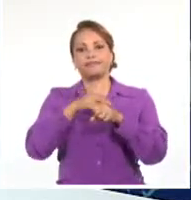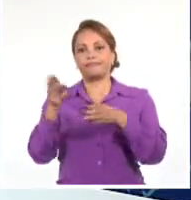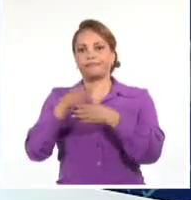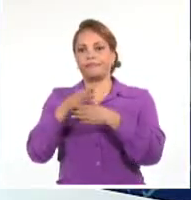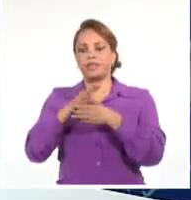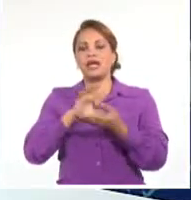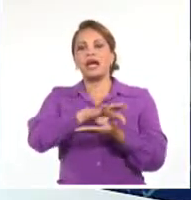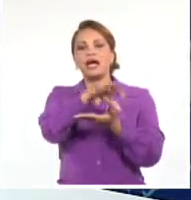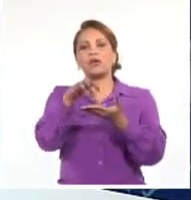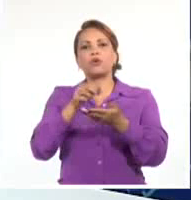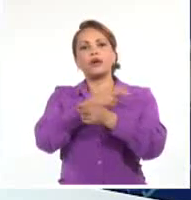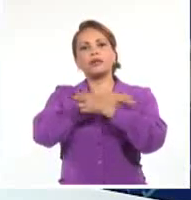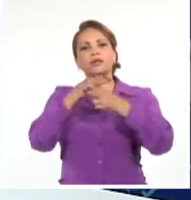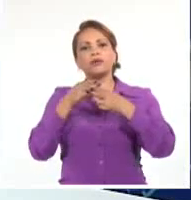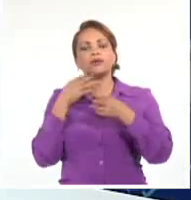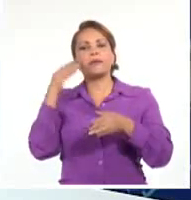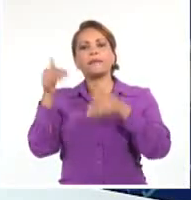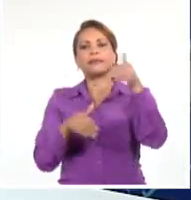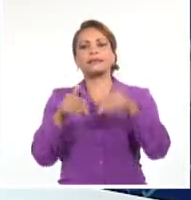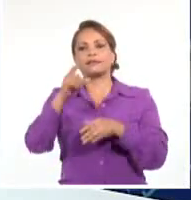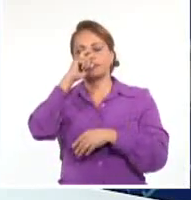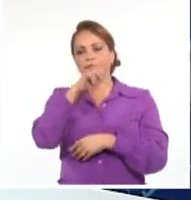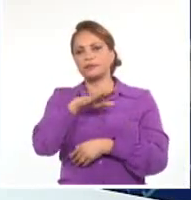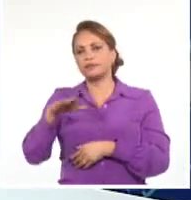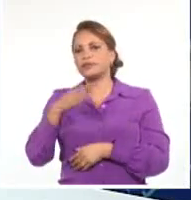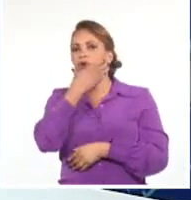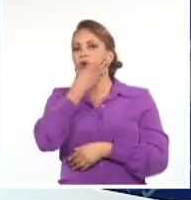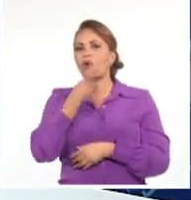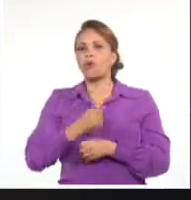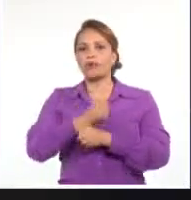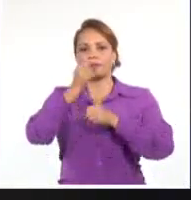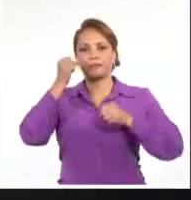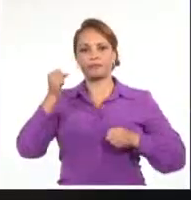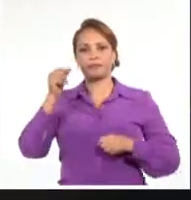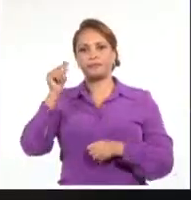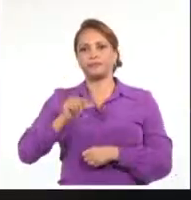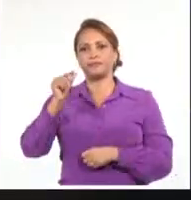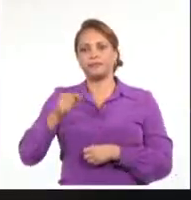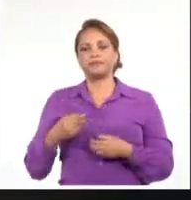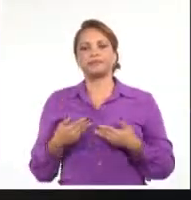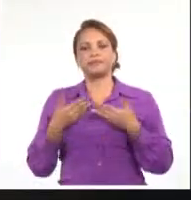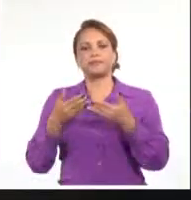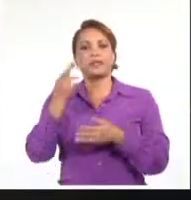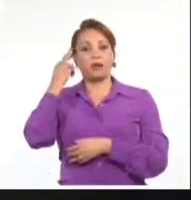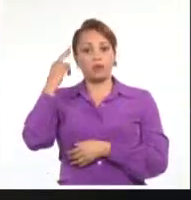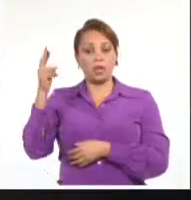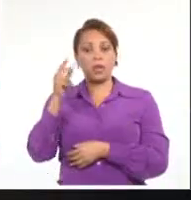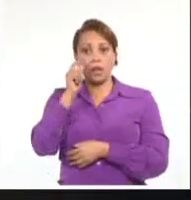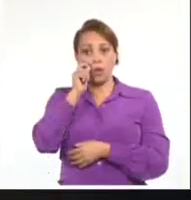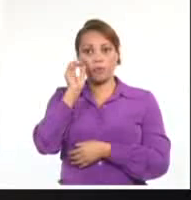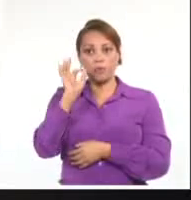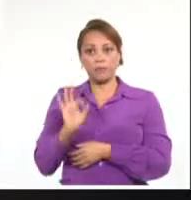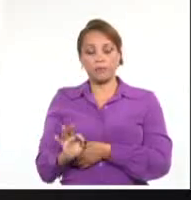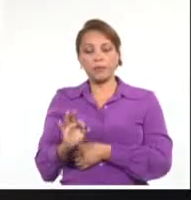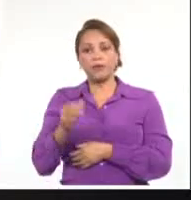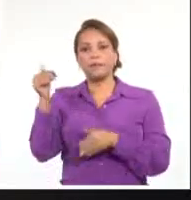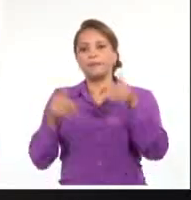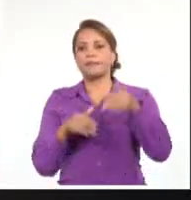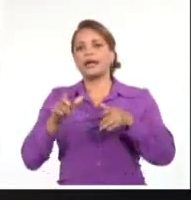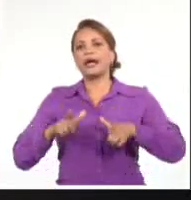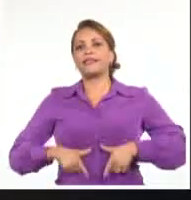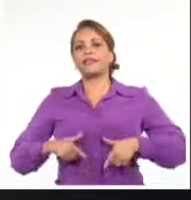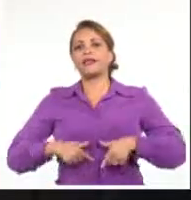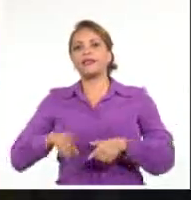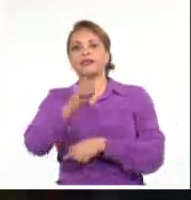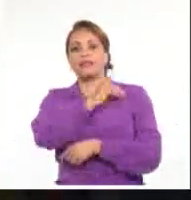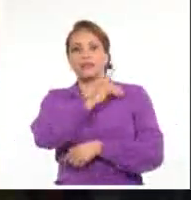complejo histórico que lleva su nombre llegaron niños, jóvenes y combatientes. En el homenaje al héroe de Yaguajay estuvieron las candidatas a diputadas